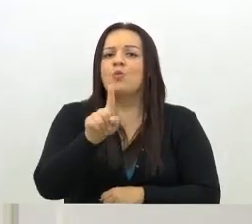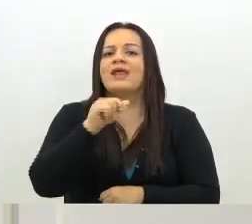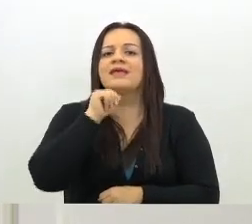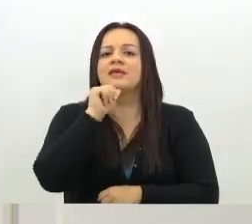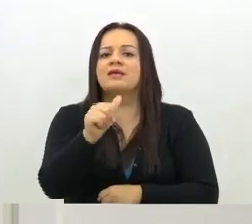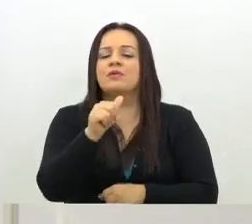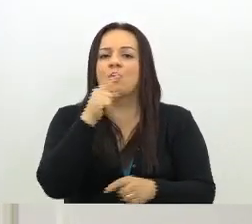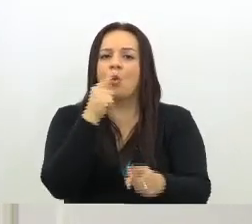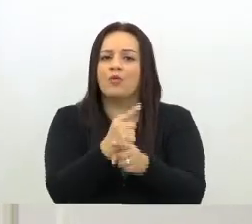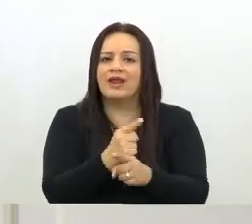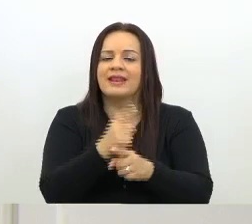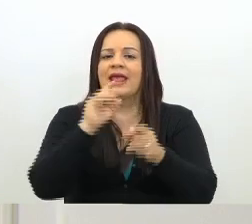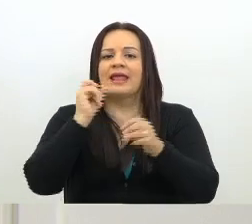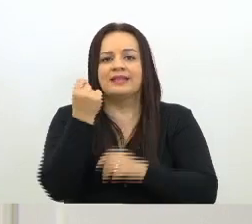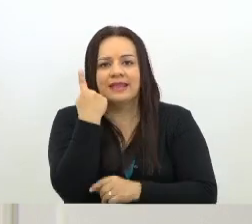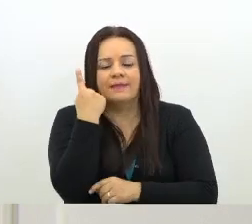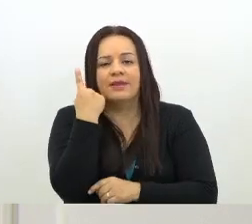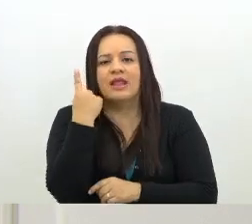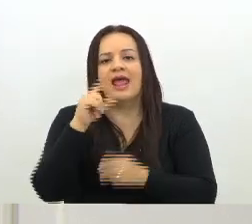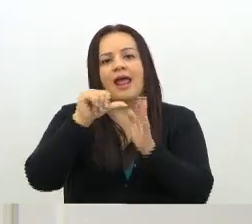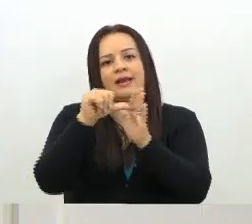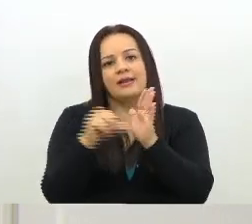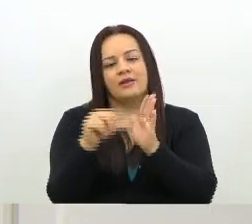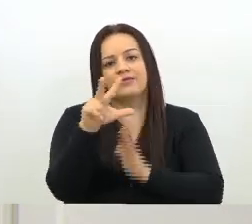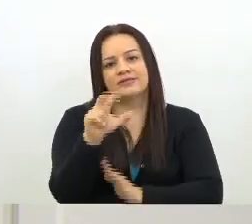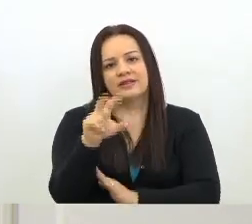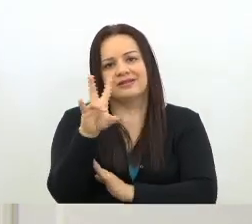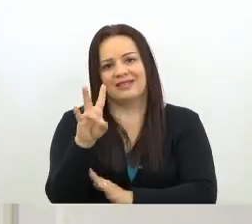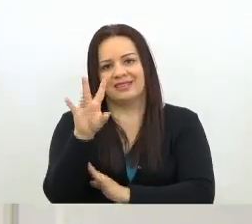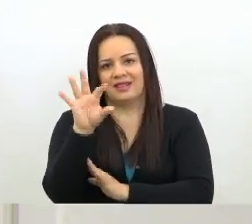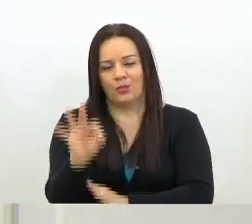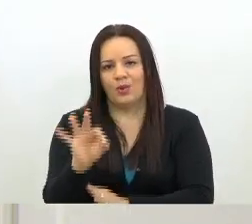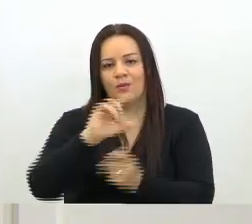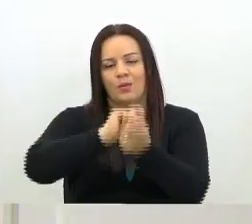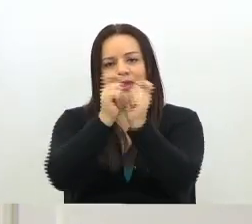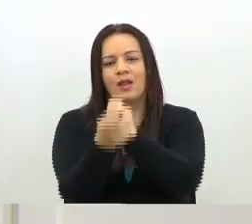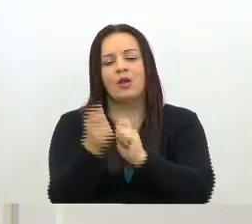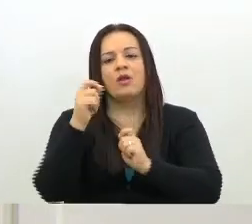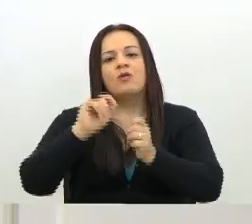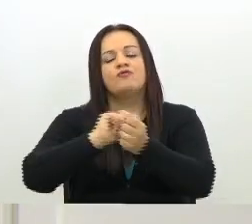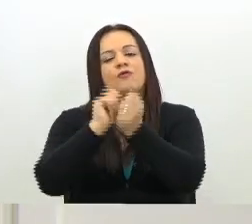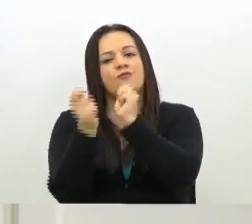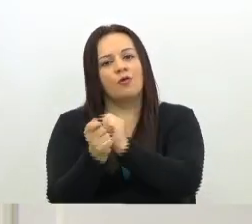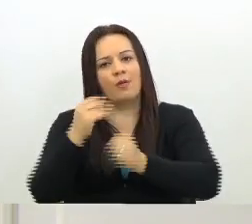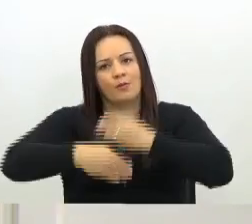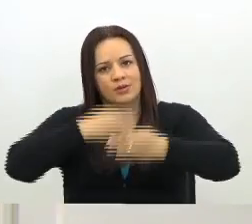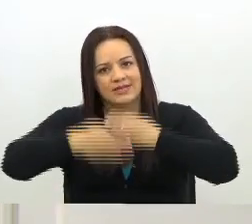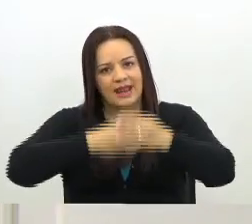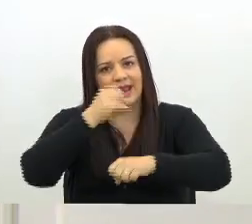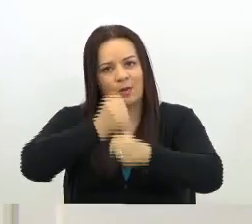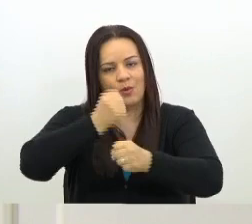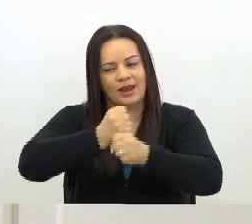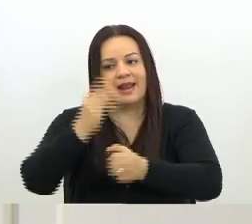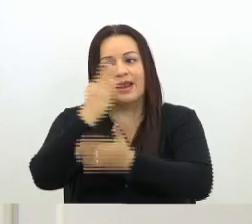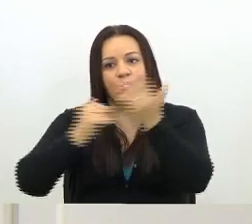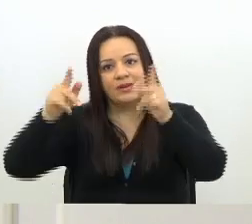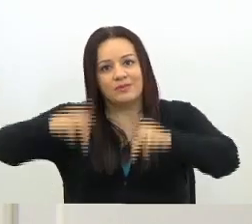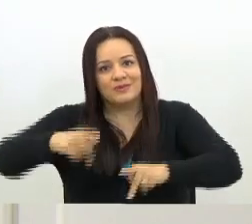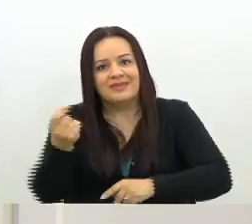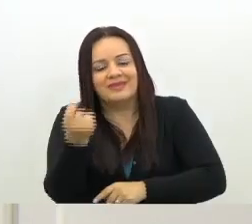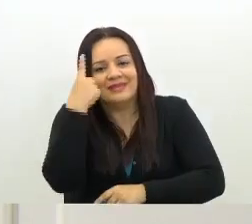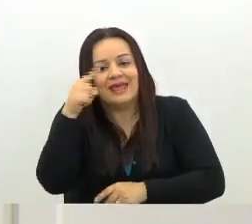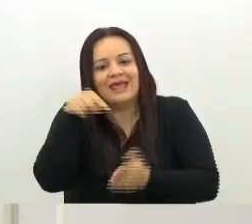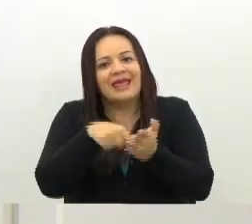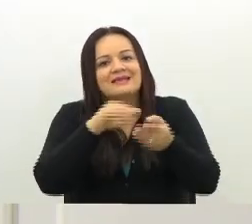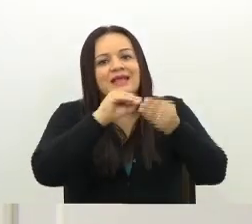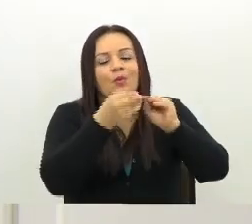interpretación del artículo 379 modificado por la reforma procesal laboral, ya que algunos entendieron que este